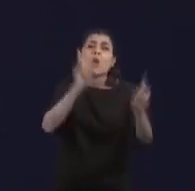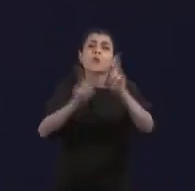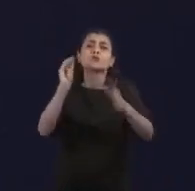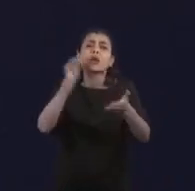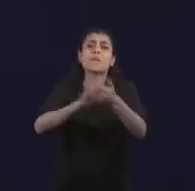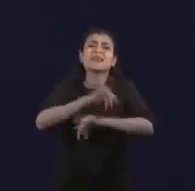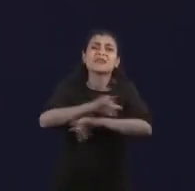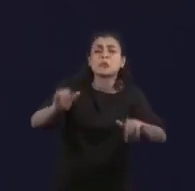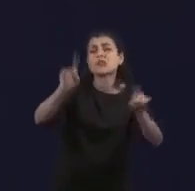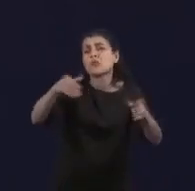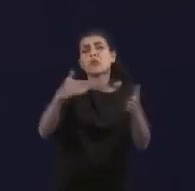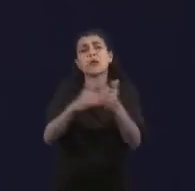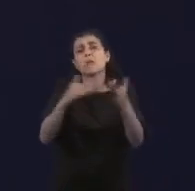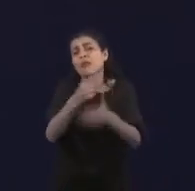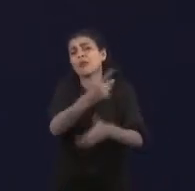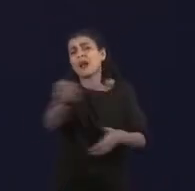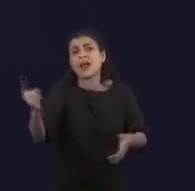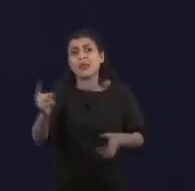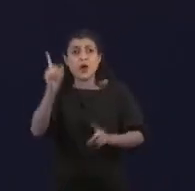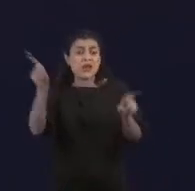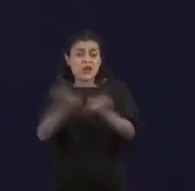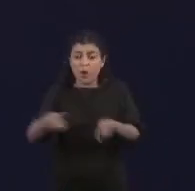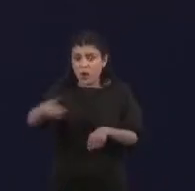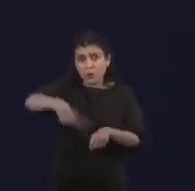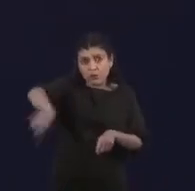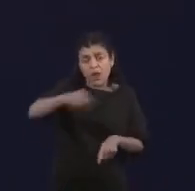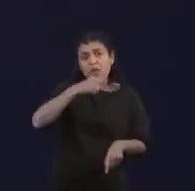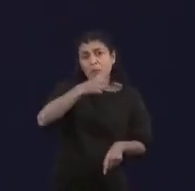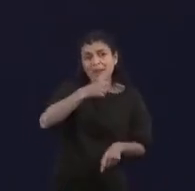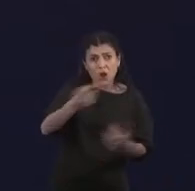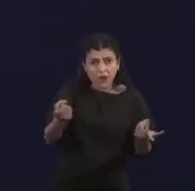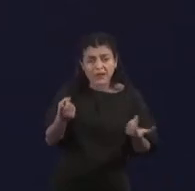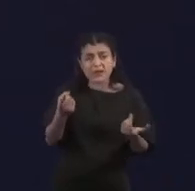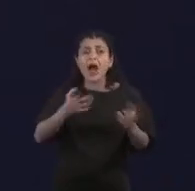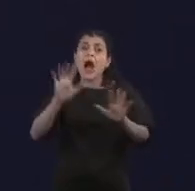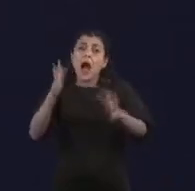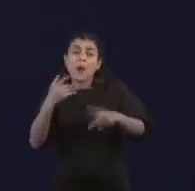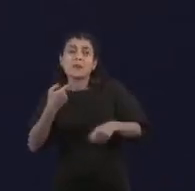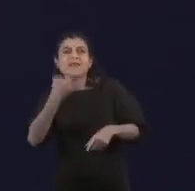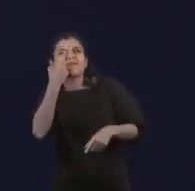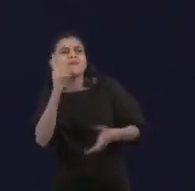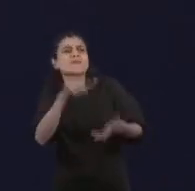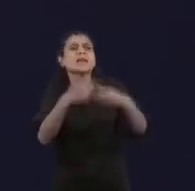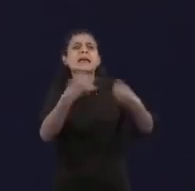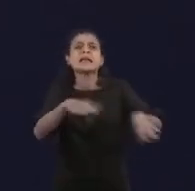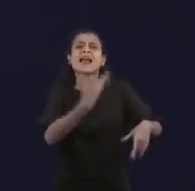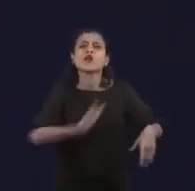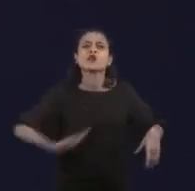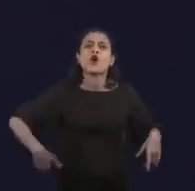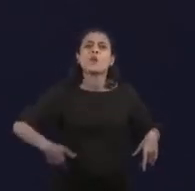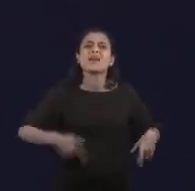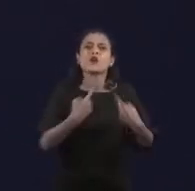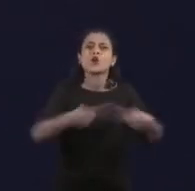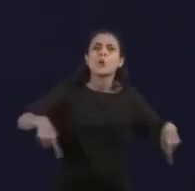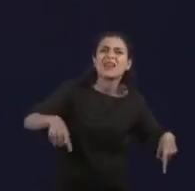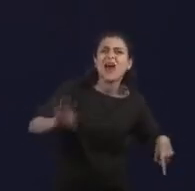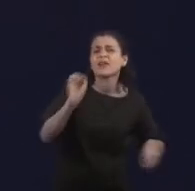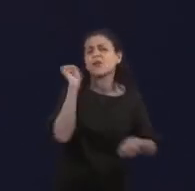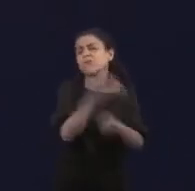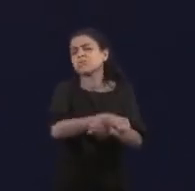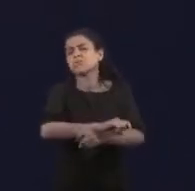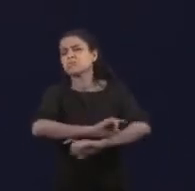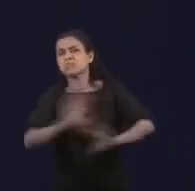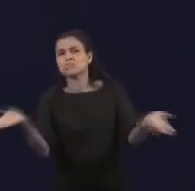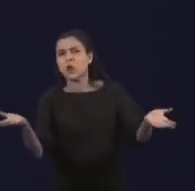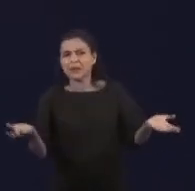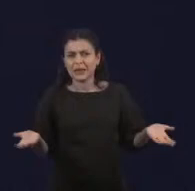pasado, o a cada uno de ustedes, por momentos estás más interesado en lo que hace un gobierno, por momentos estás menos interesado y por momentos ni siquiera te interesa escuchar a los